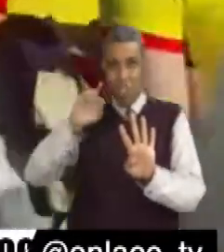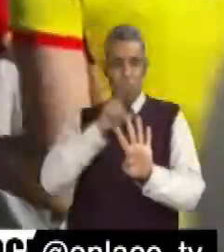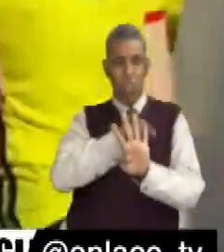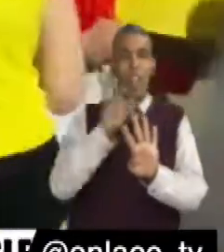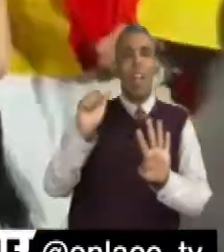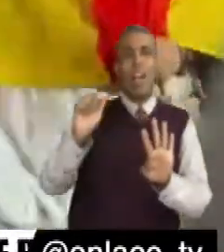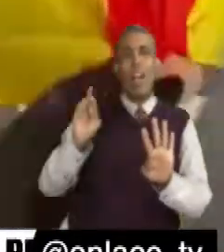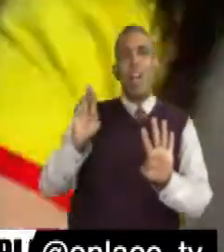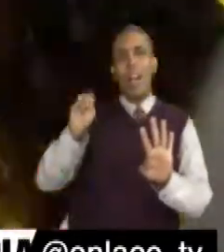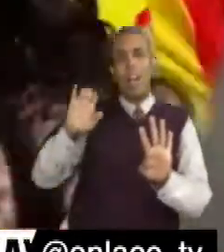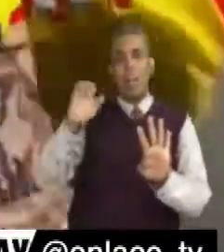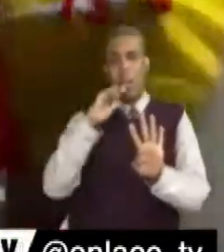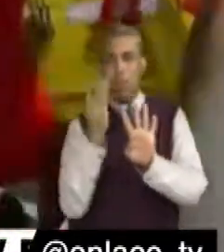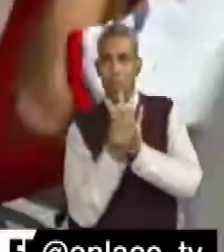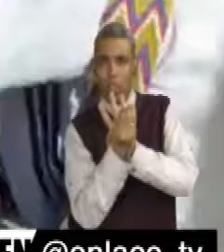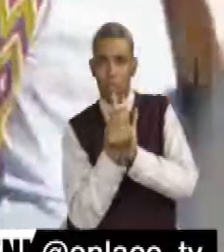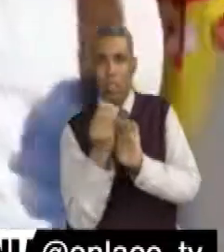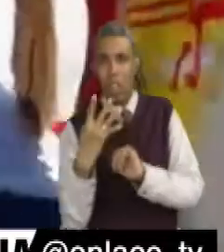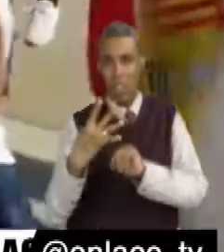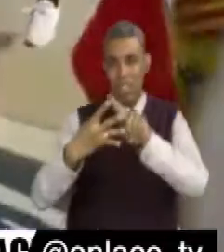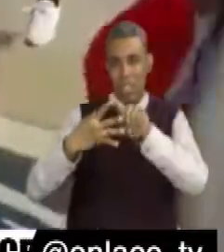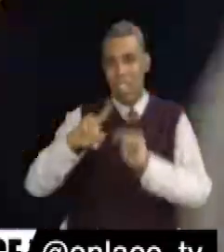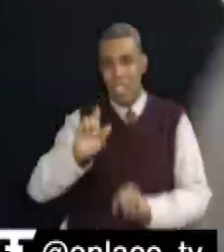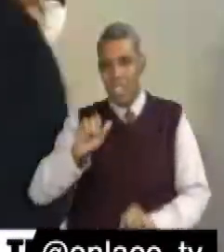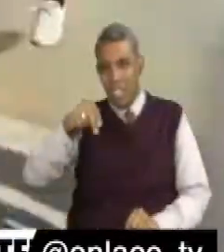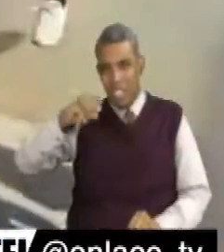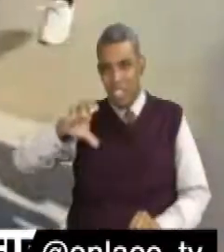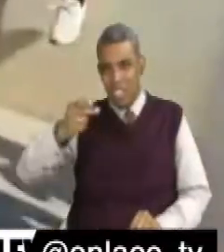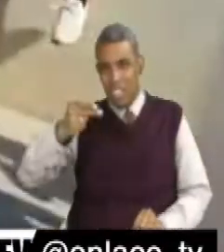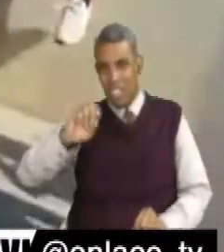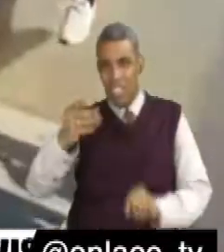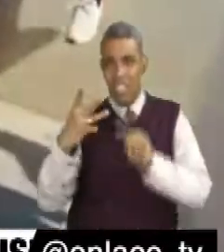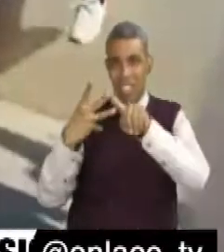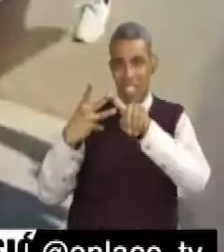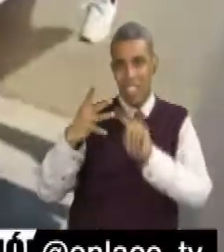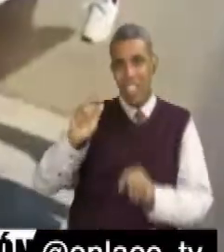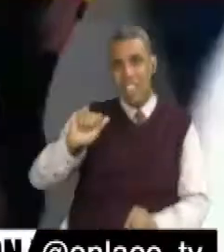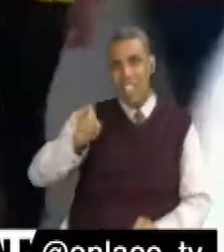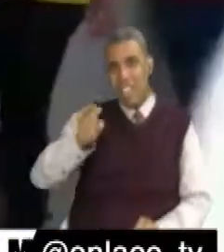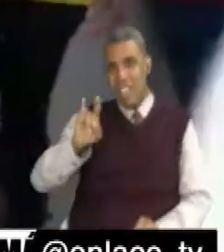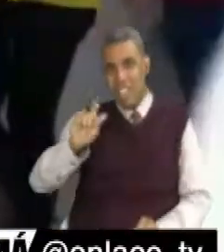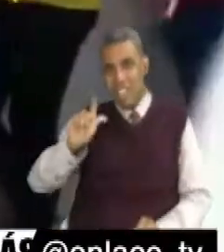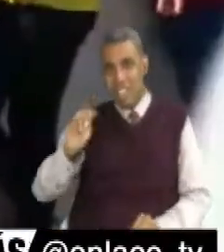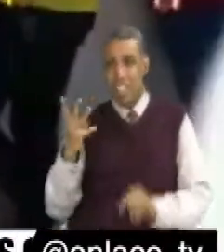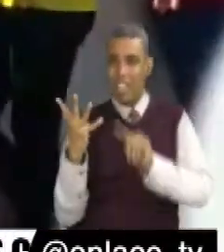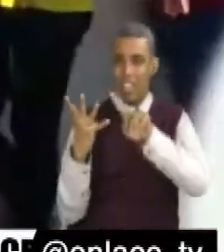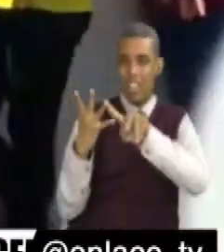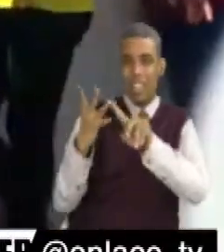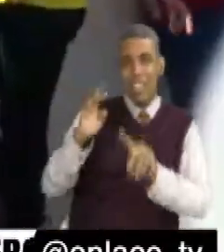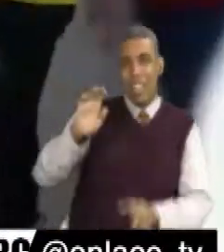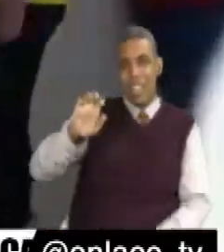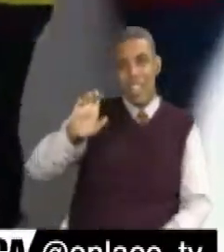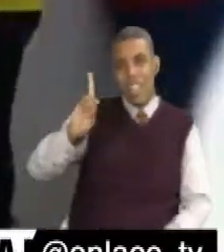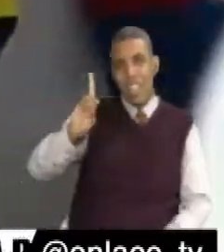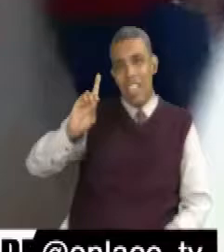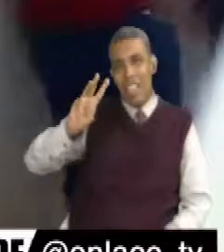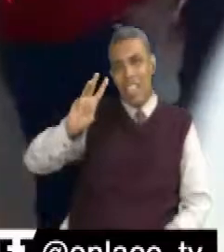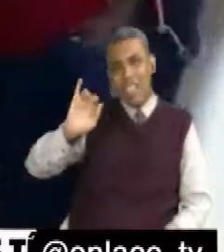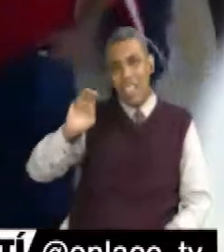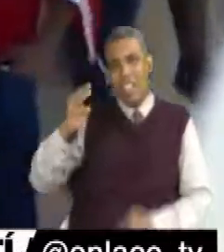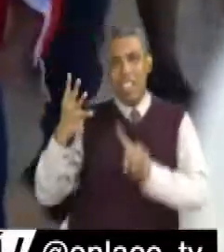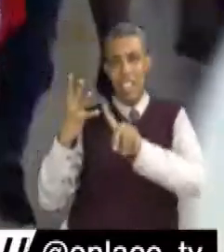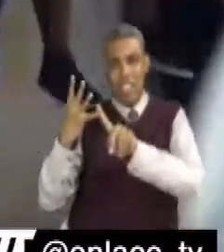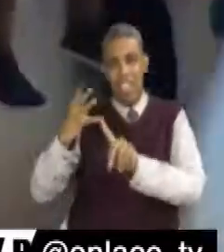izquierda, Carlos Sánchez y Aguilar, la primera línea de volantes. Edwin Cardona, Juan Guillermo Cuadrado,